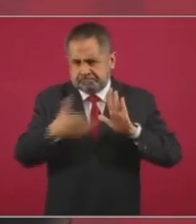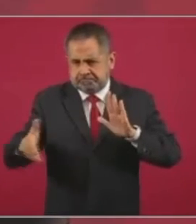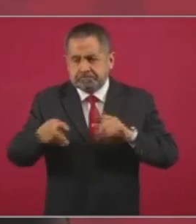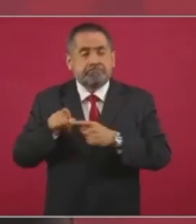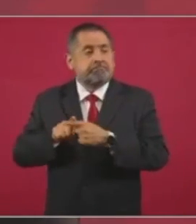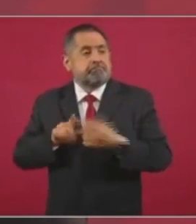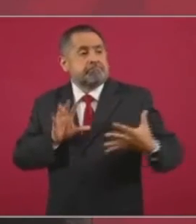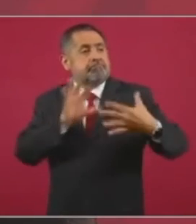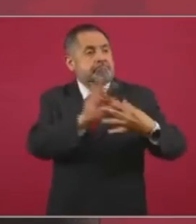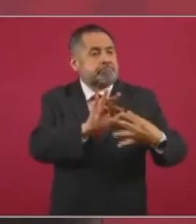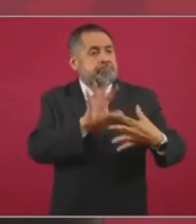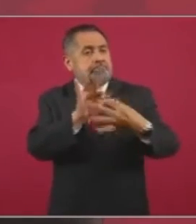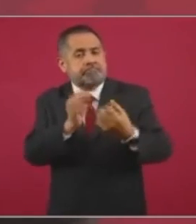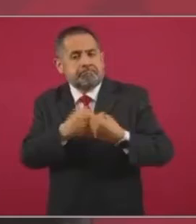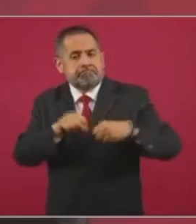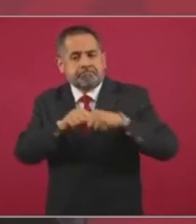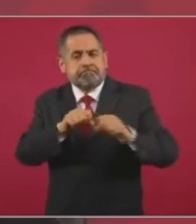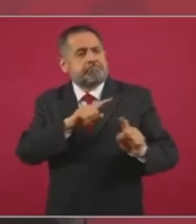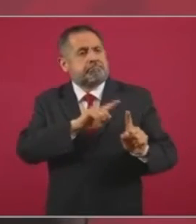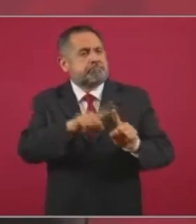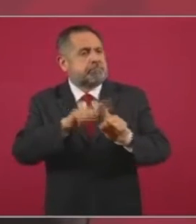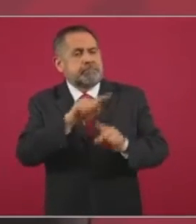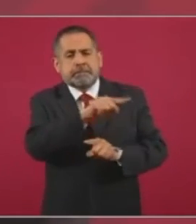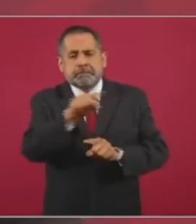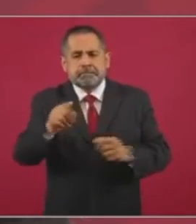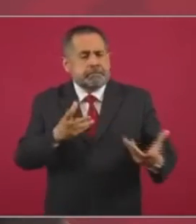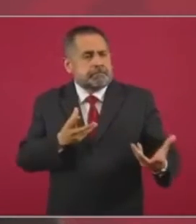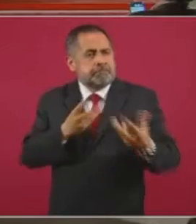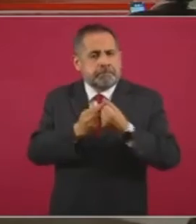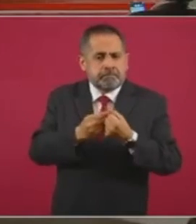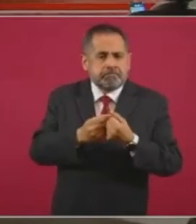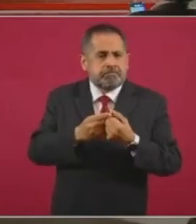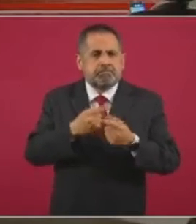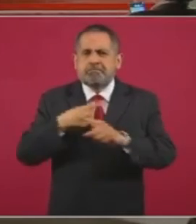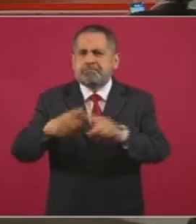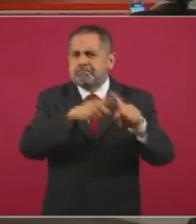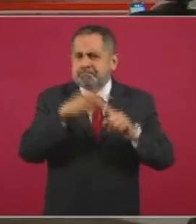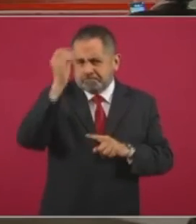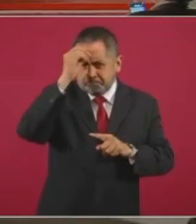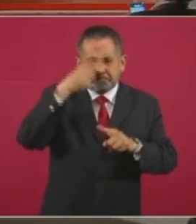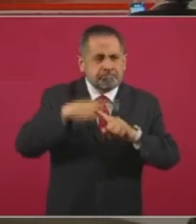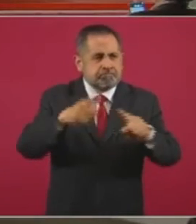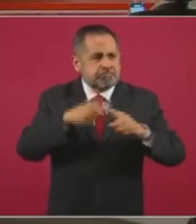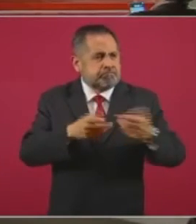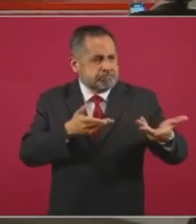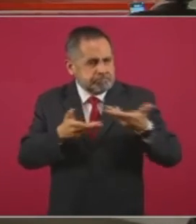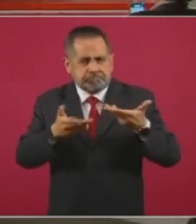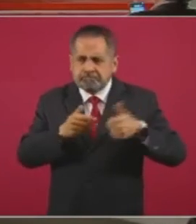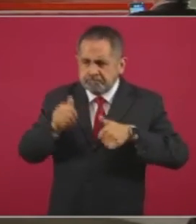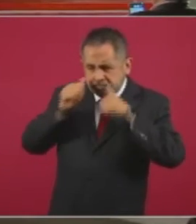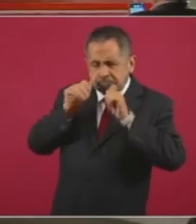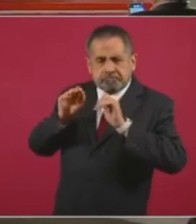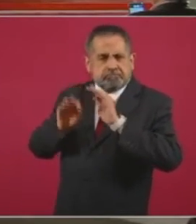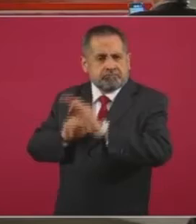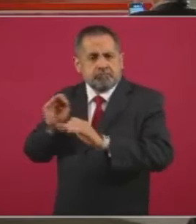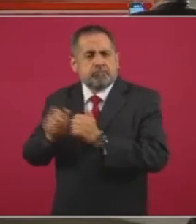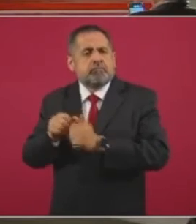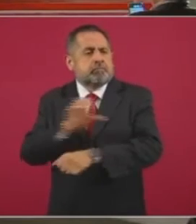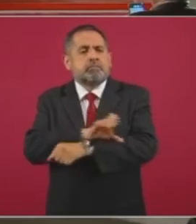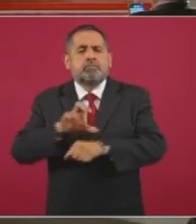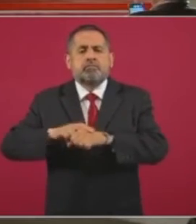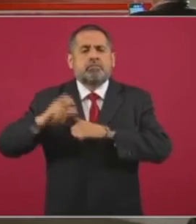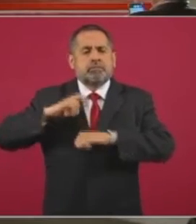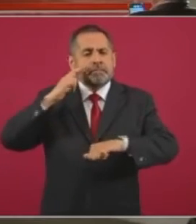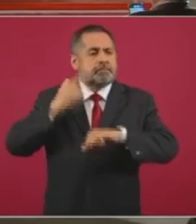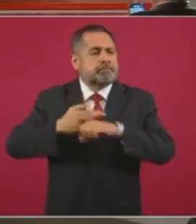del sector público, privado, de la voz comunitaria y tener diferentes elementos. Estos elementos en coordinación